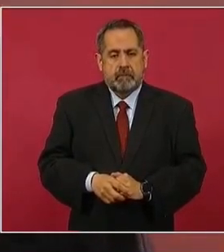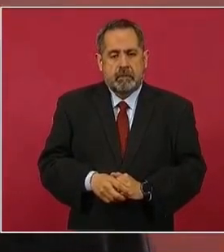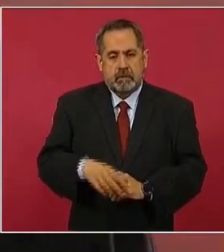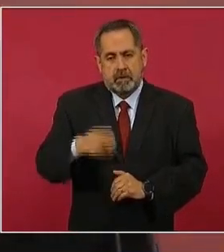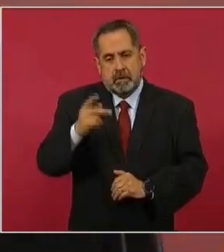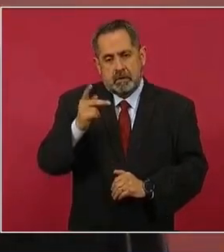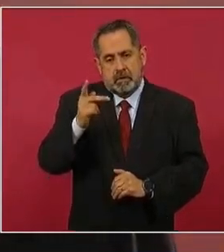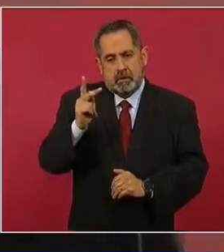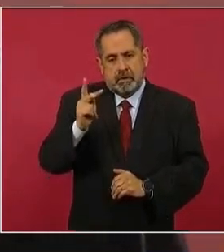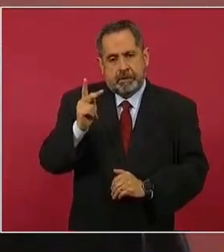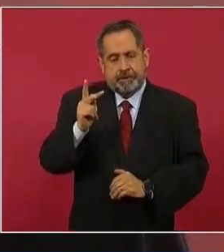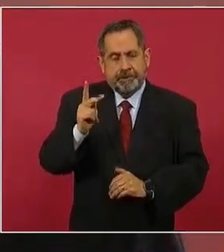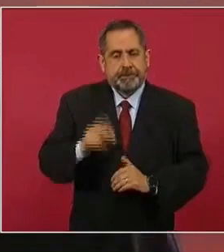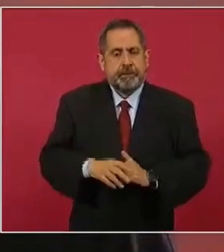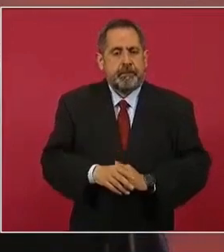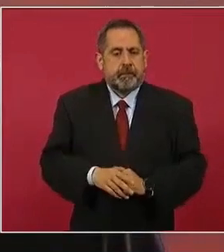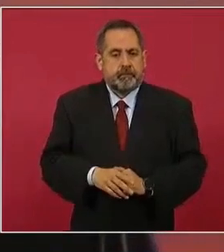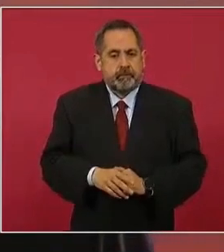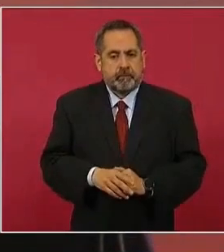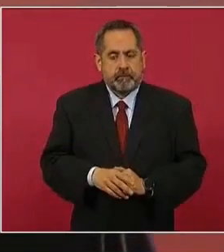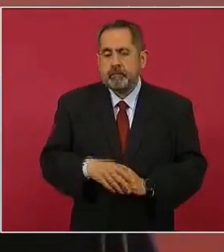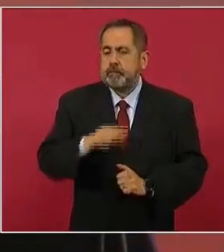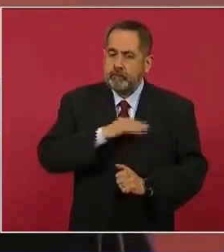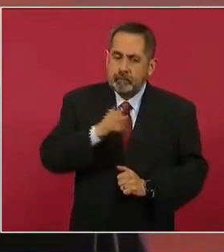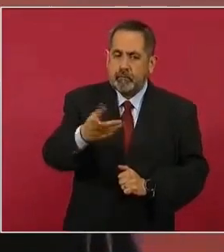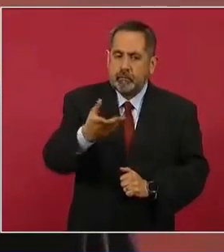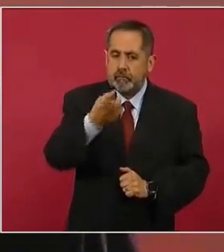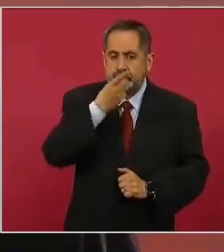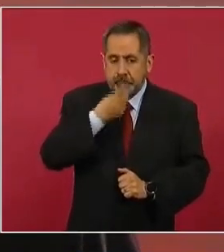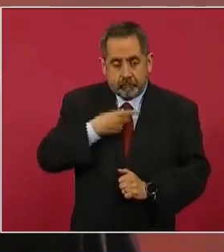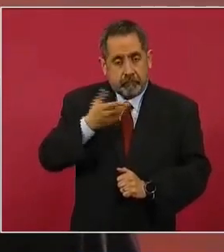Pero qué bien que lo planteas,